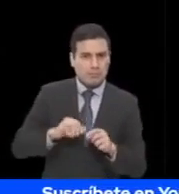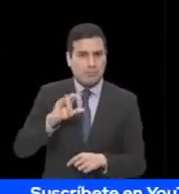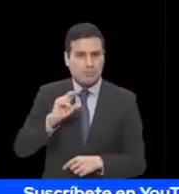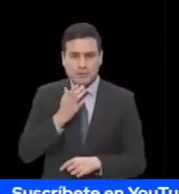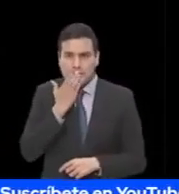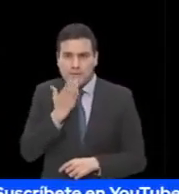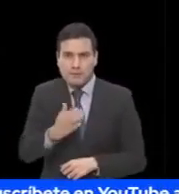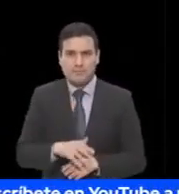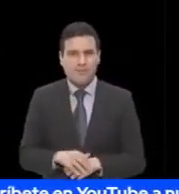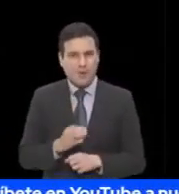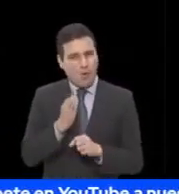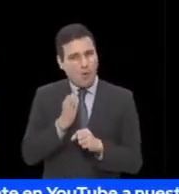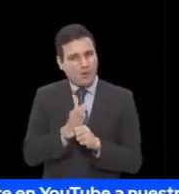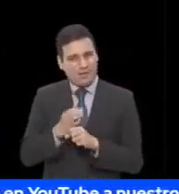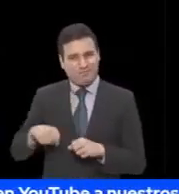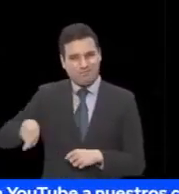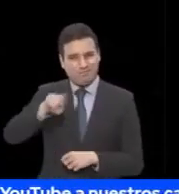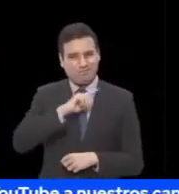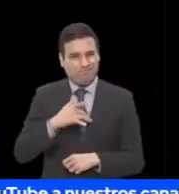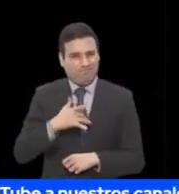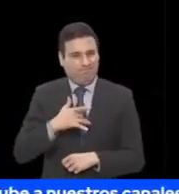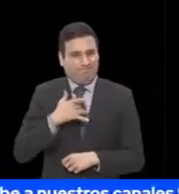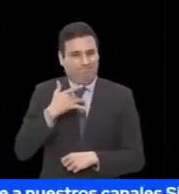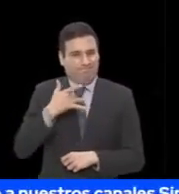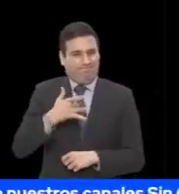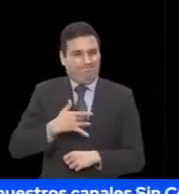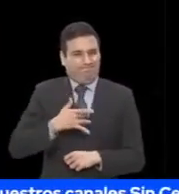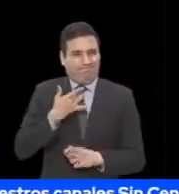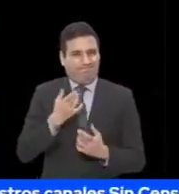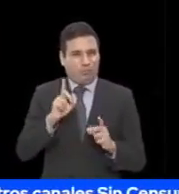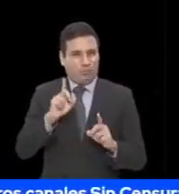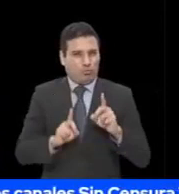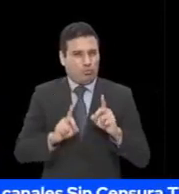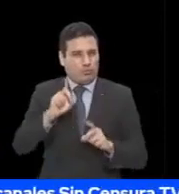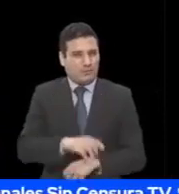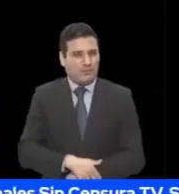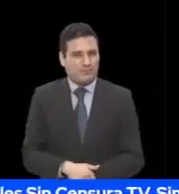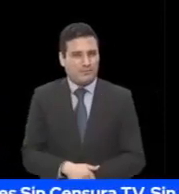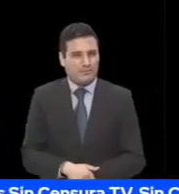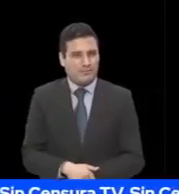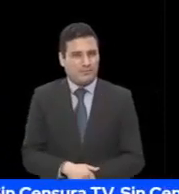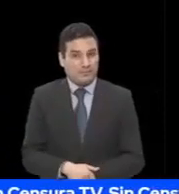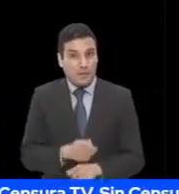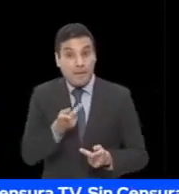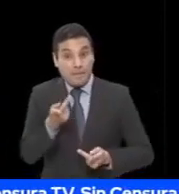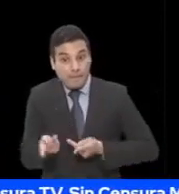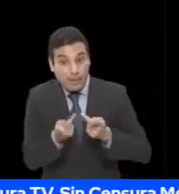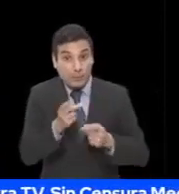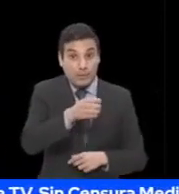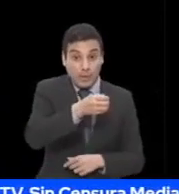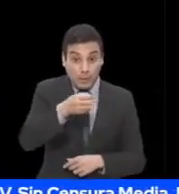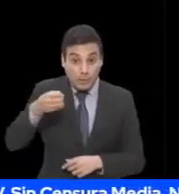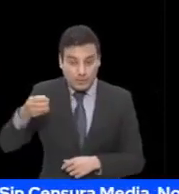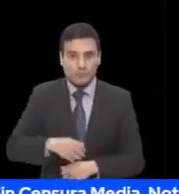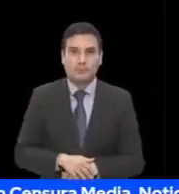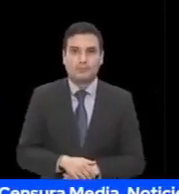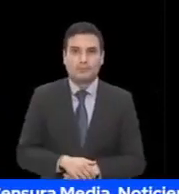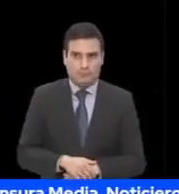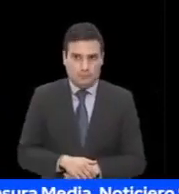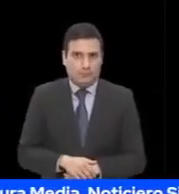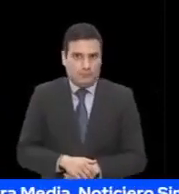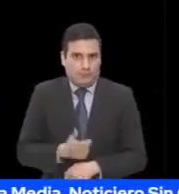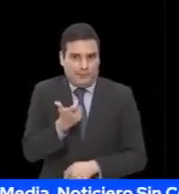una incertidumbre porque todo este tipo de ejercicios cuestan dinero y debe dotárseles al